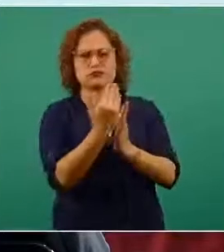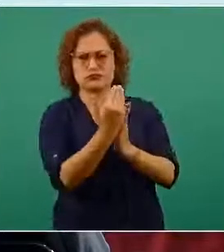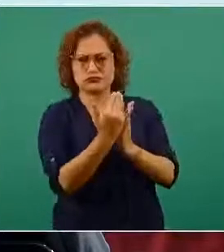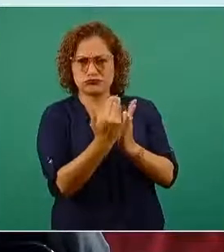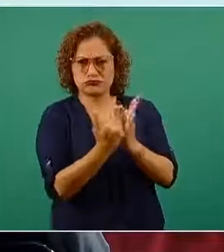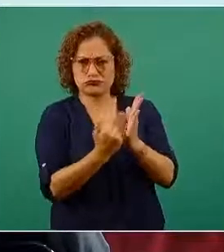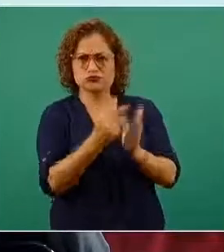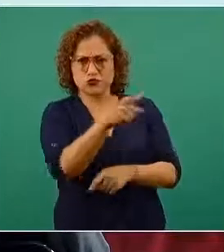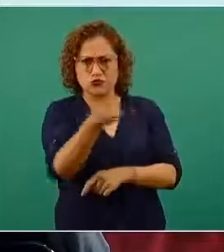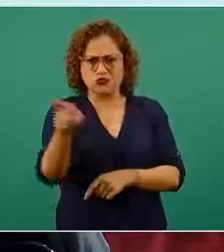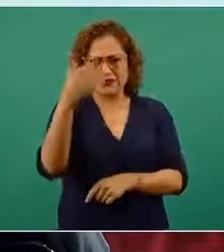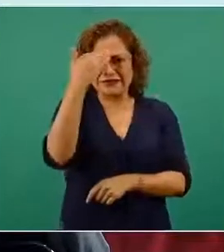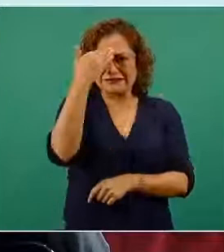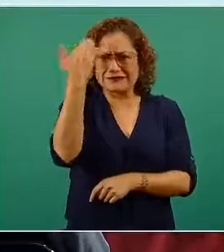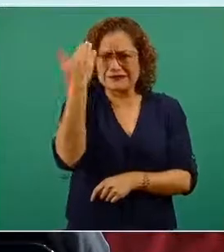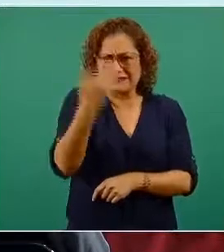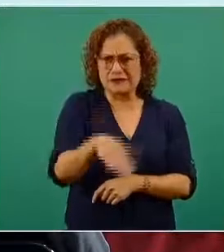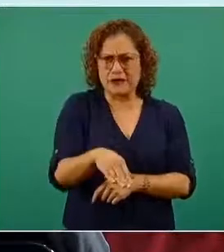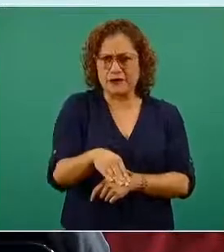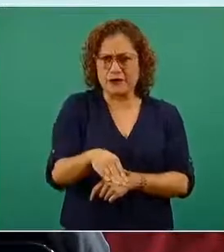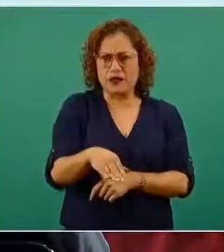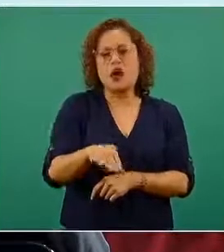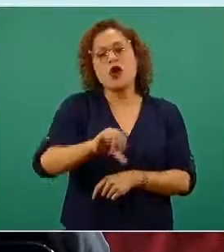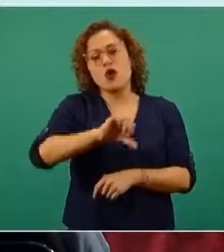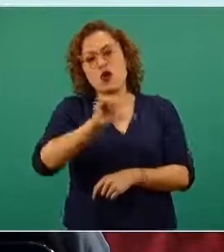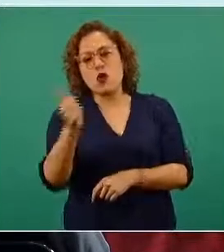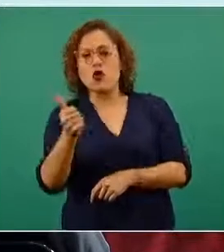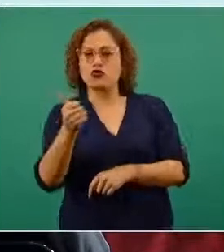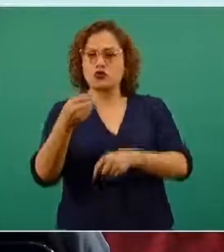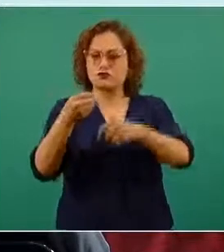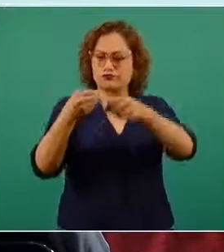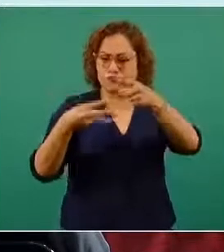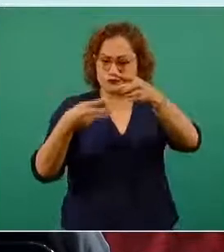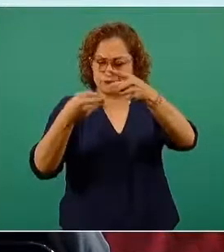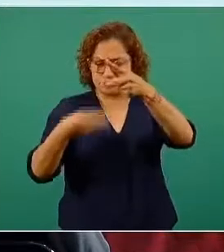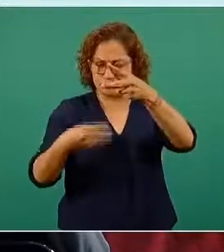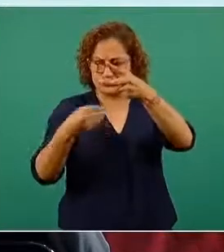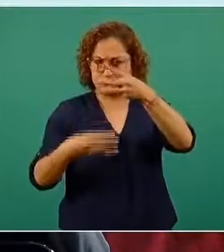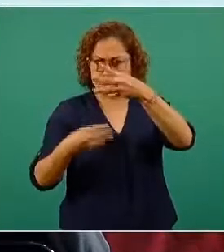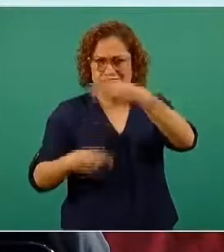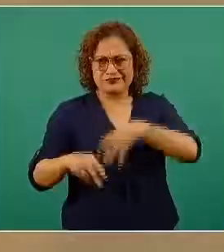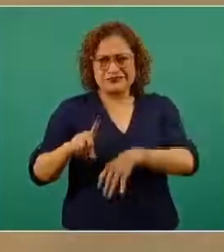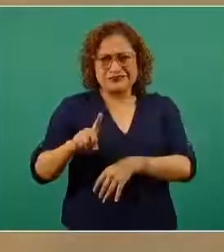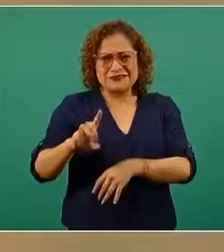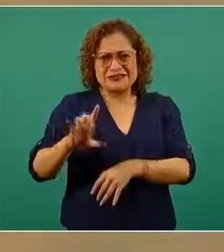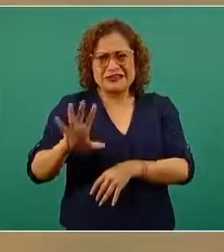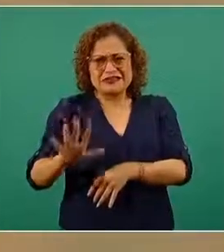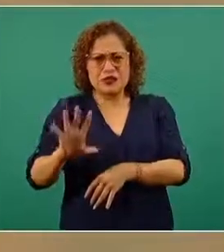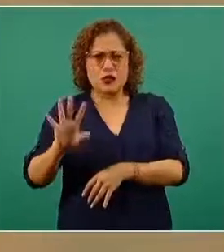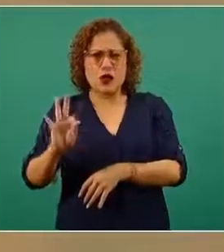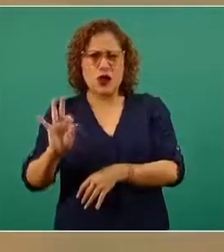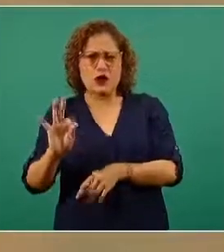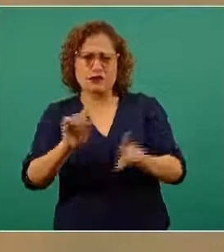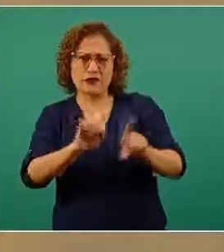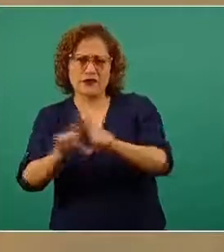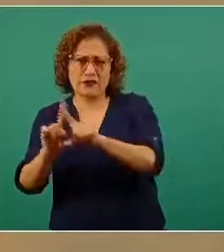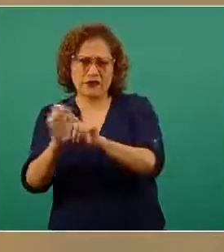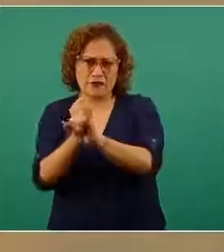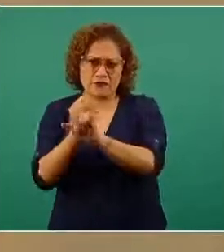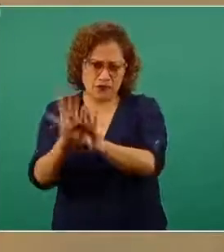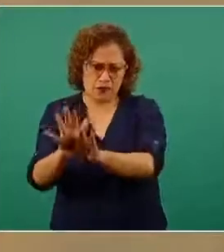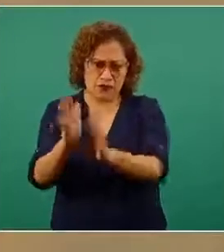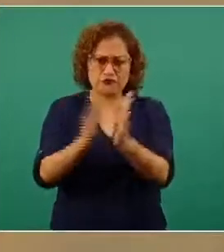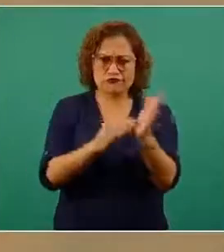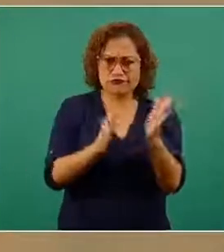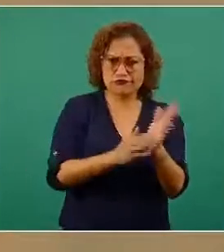son más de 35, 40 documentos que hemos ido elaborando a lo largo de toda la epidemia con